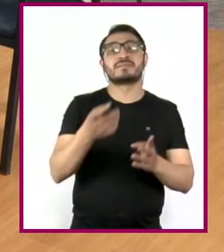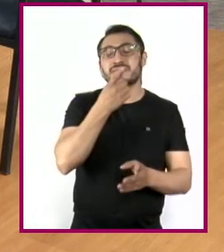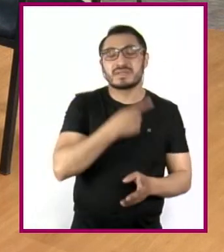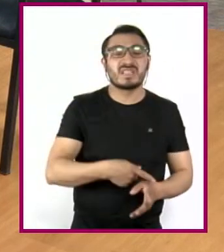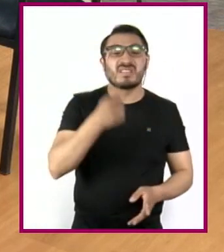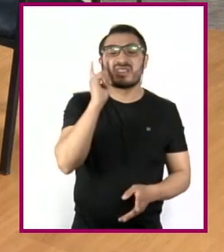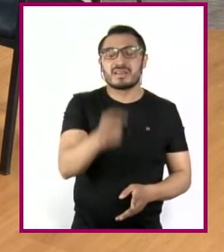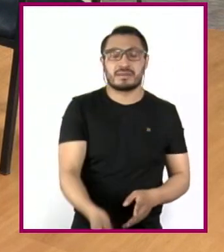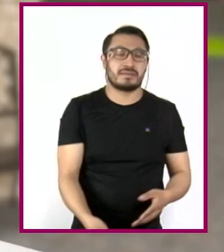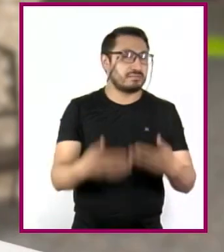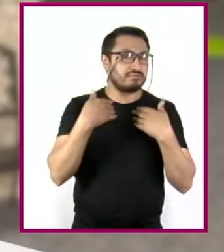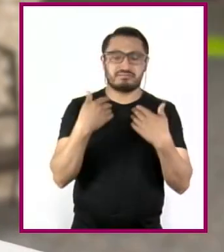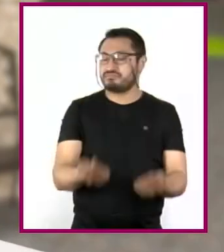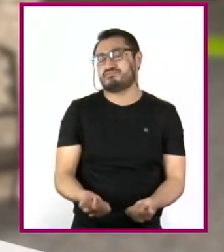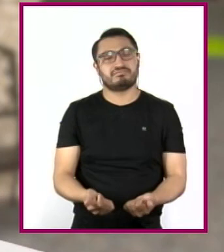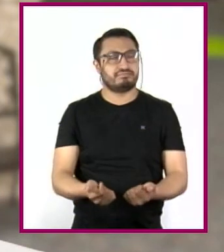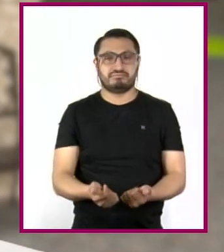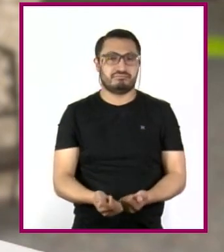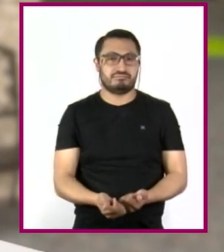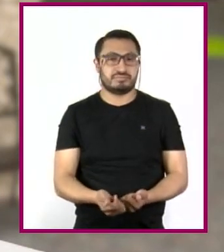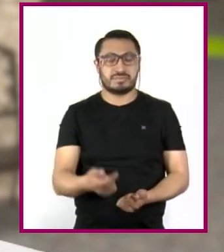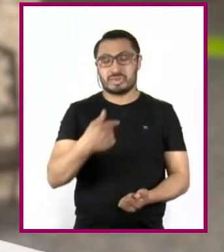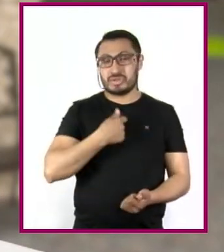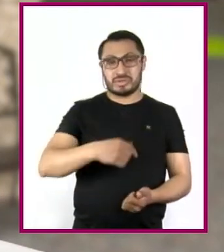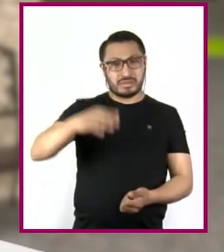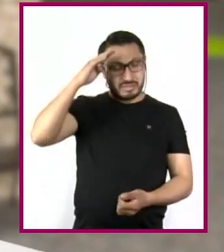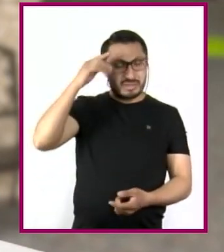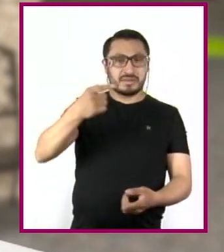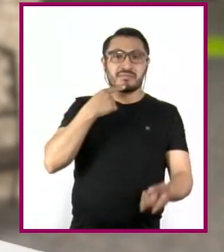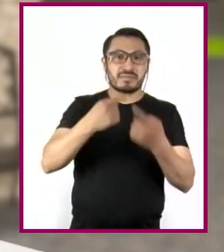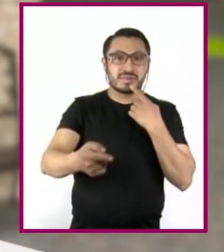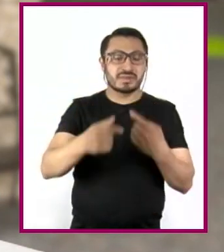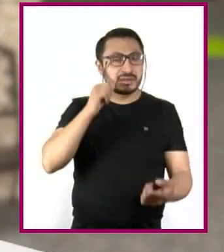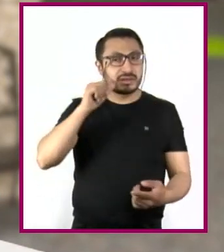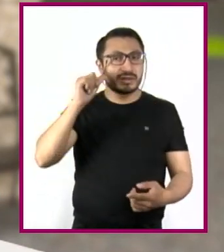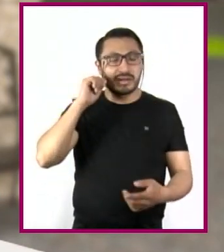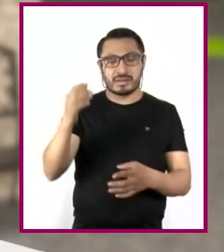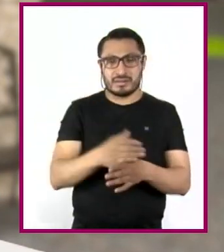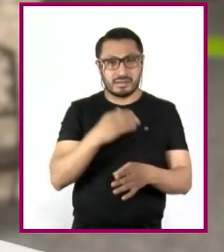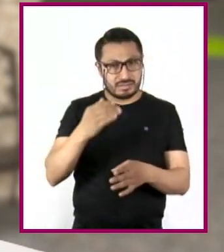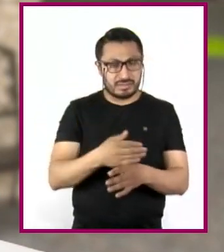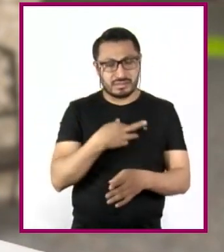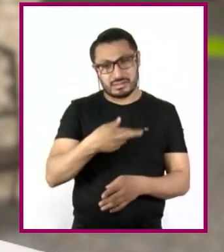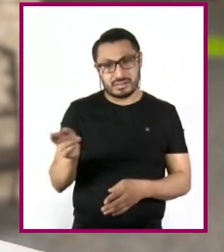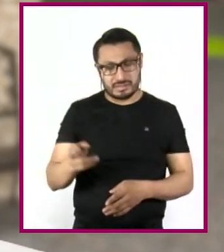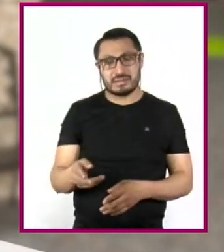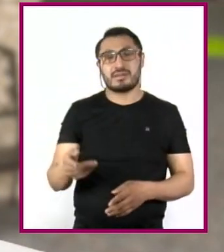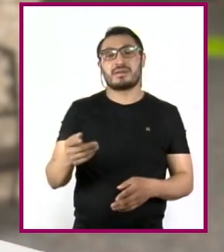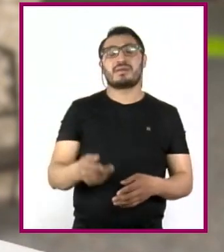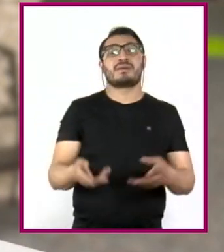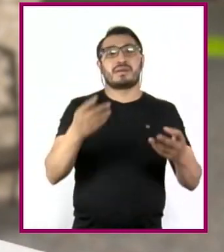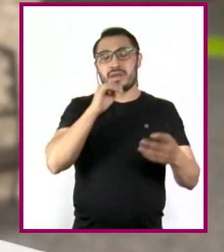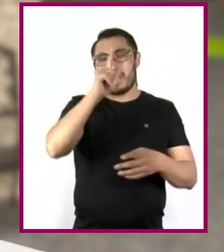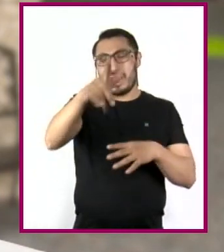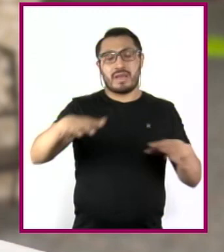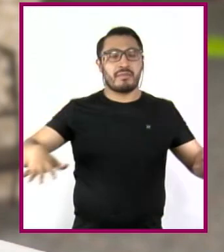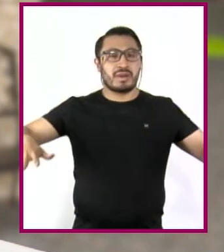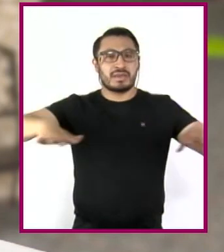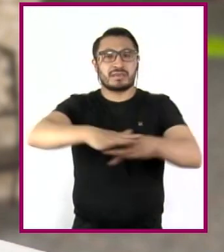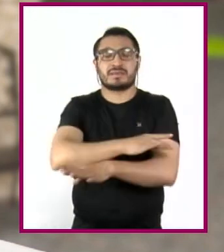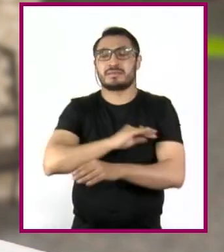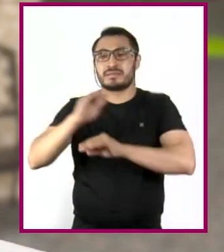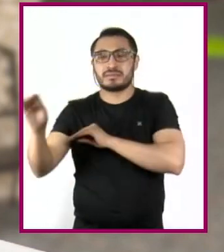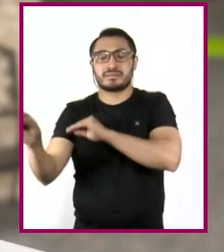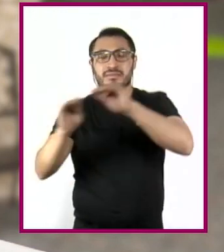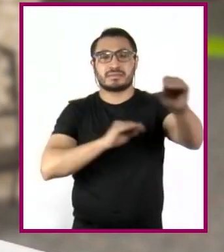qué va, porque no entiendo. Me quedé pensando en lo que platicamos en el café. En la transmigración de las almas. Y